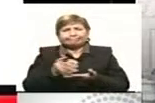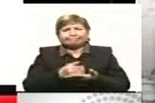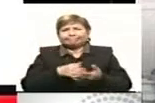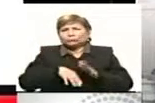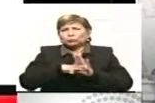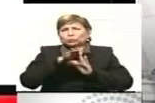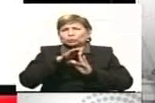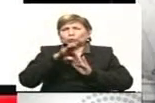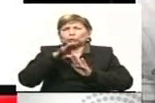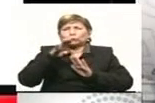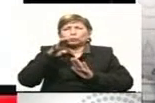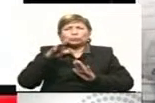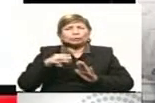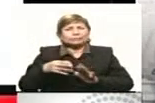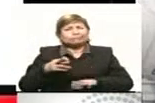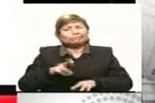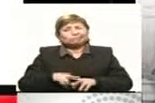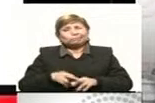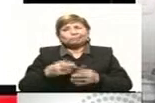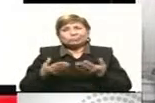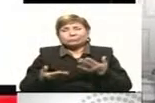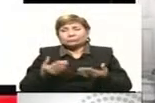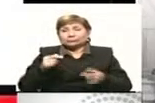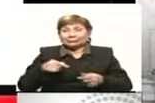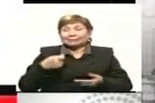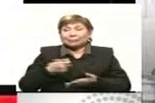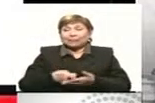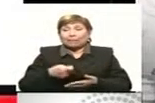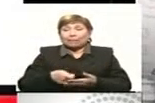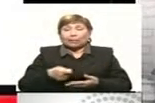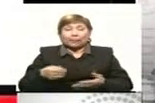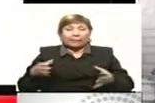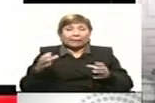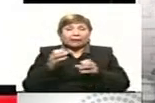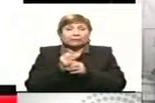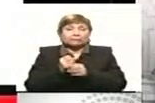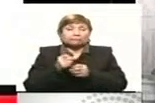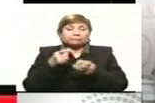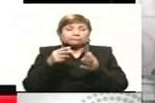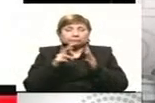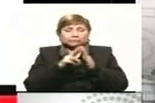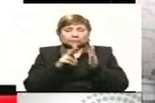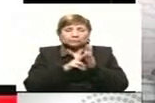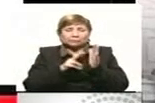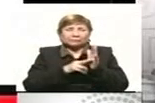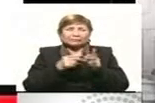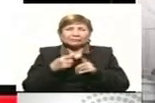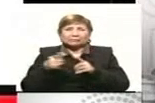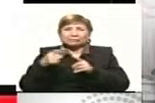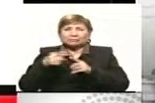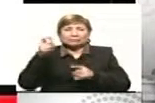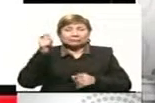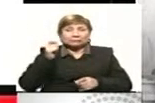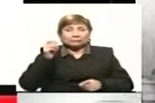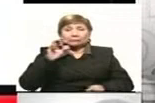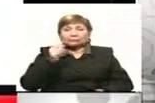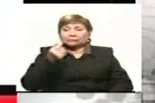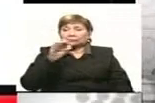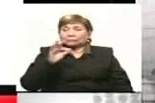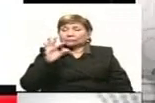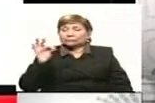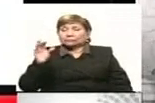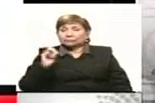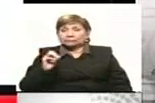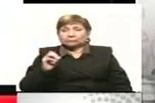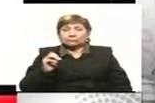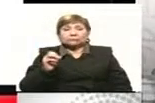alta, claro, en buena parte porque aquí se paga el conjunto de obligaciones, digamos, de los jubilados de la 19.990 y estos otros